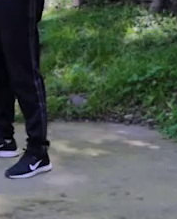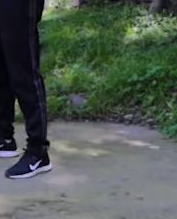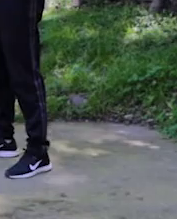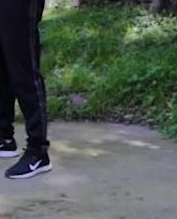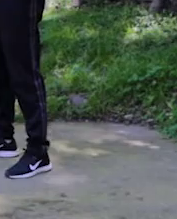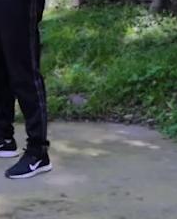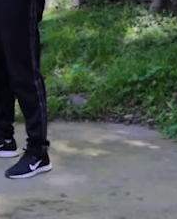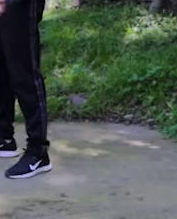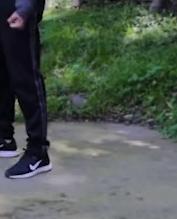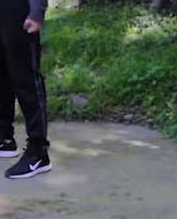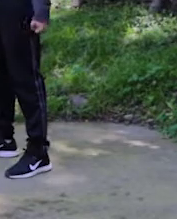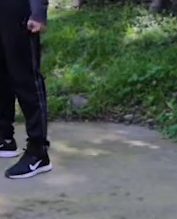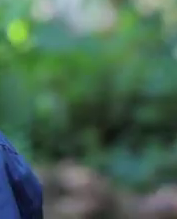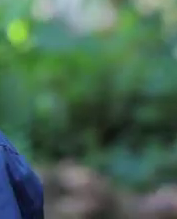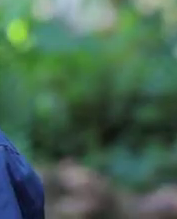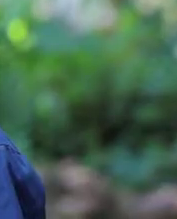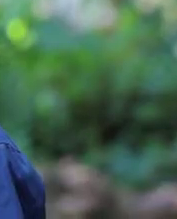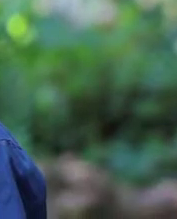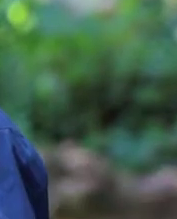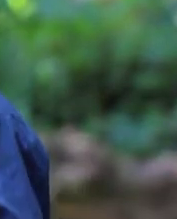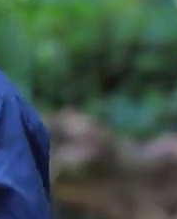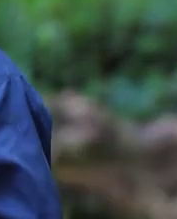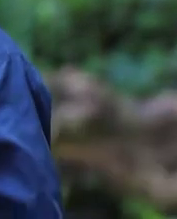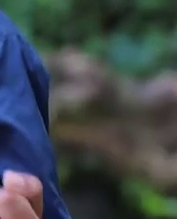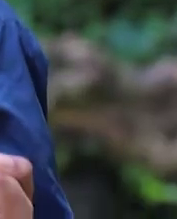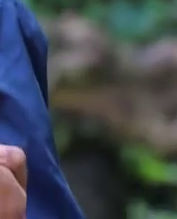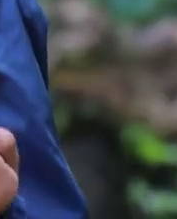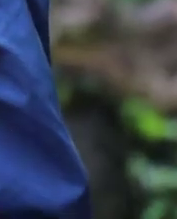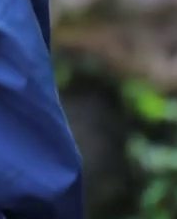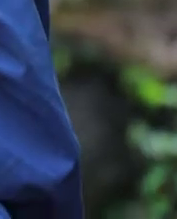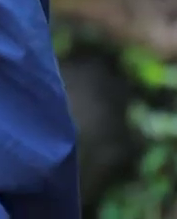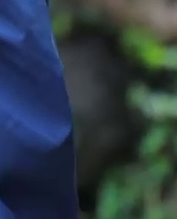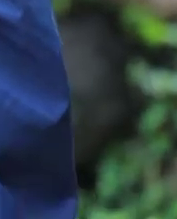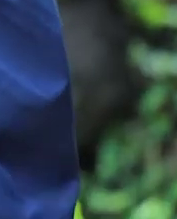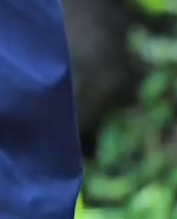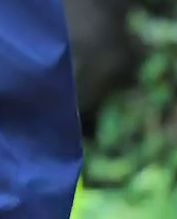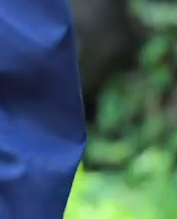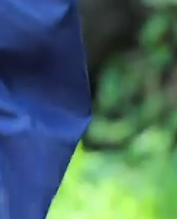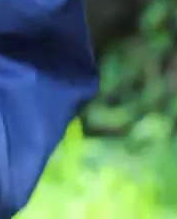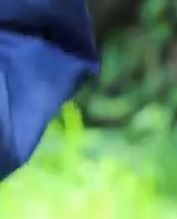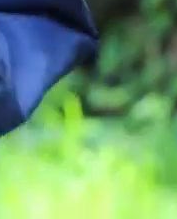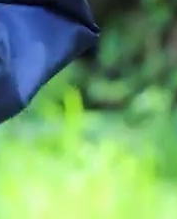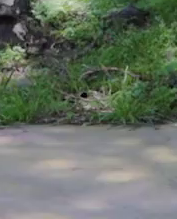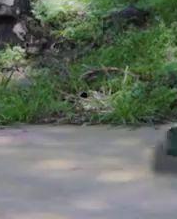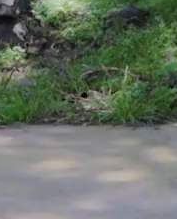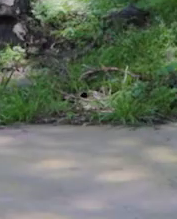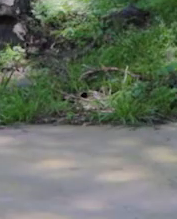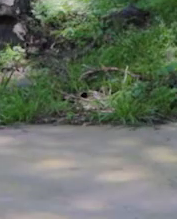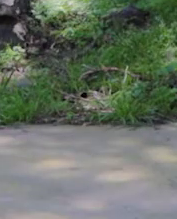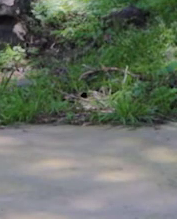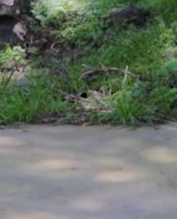más, bien, flexionamos a 90 grados, bajamos,